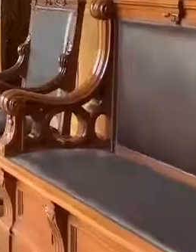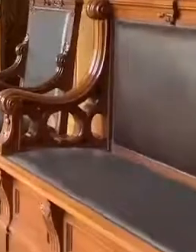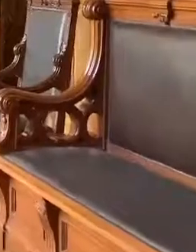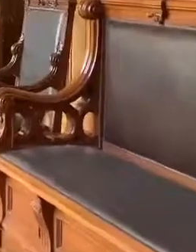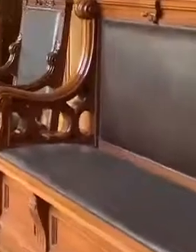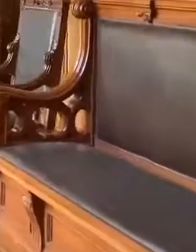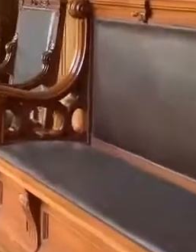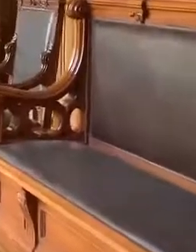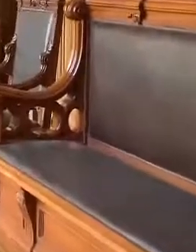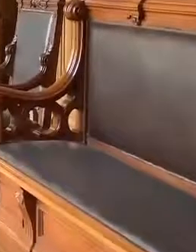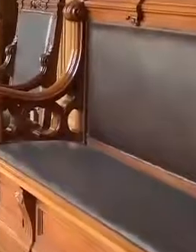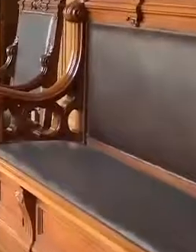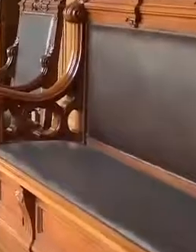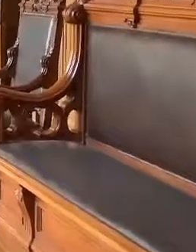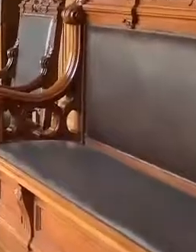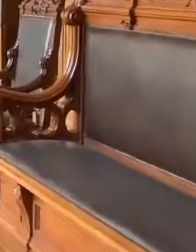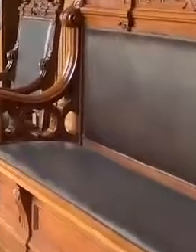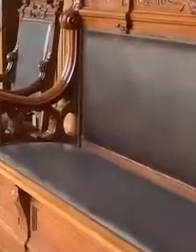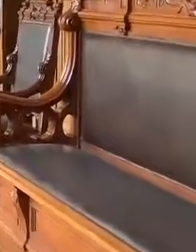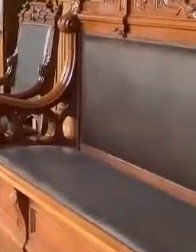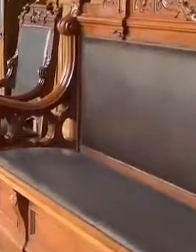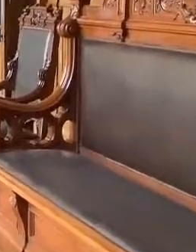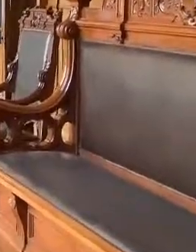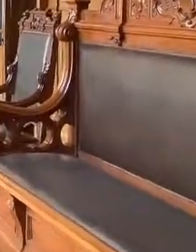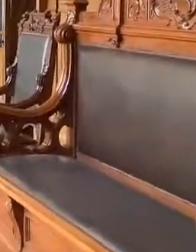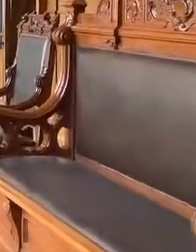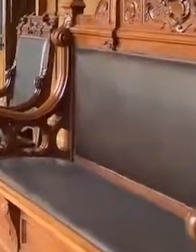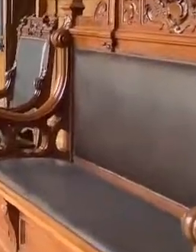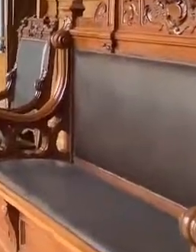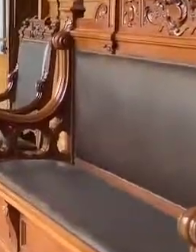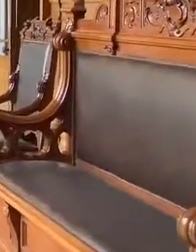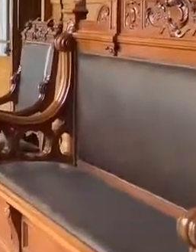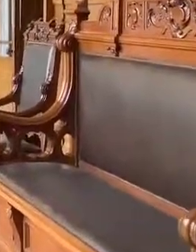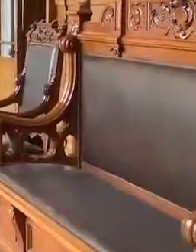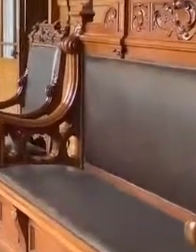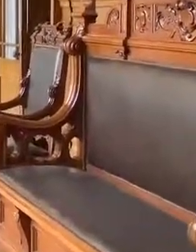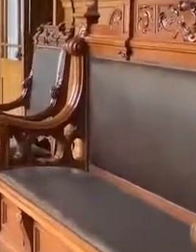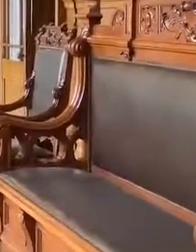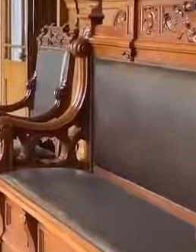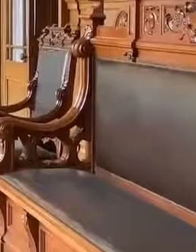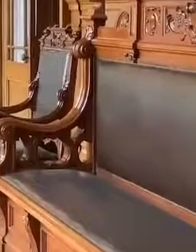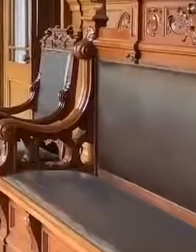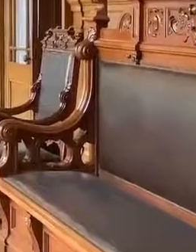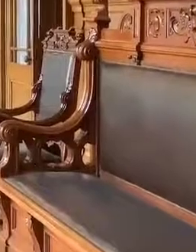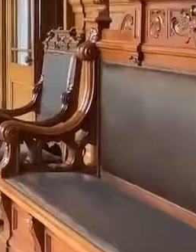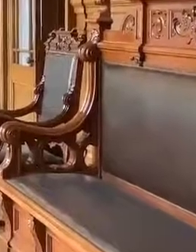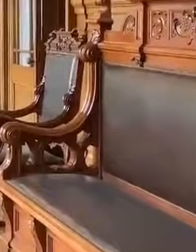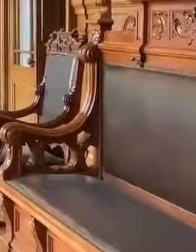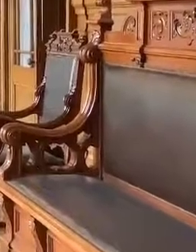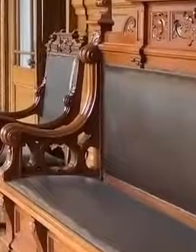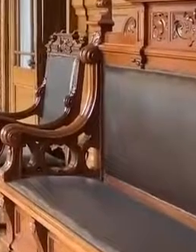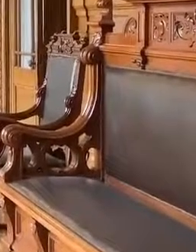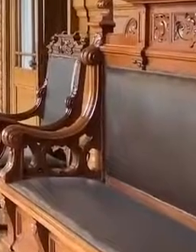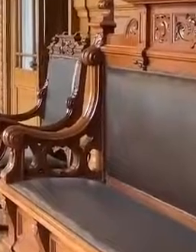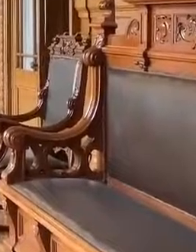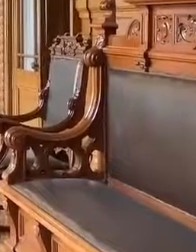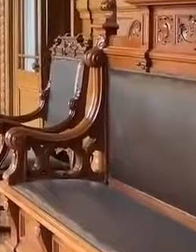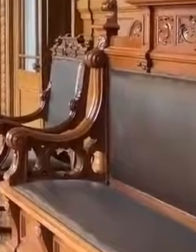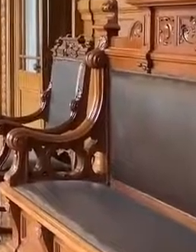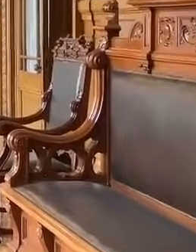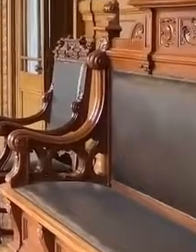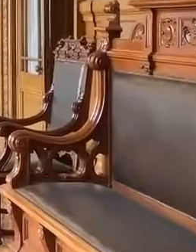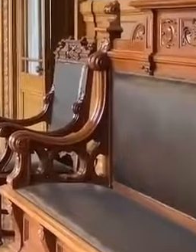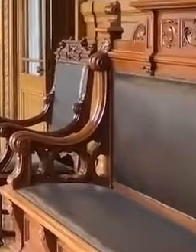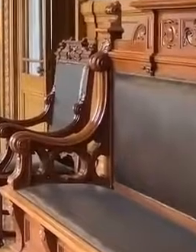portado otra ropa. Eso sí, he estado trabajando, he estado muy pendiente de todos